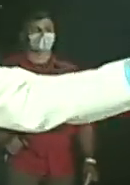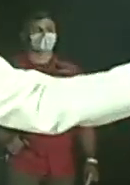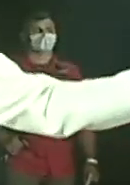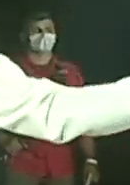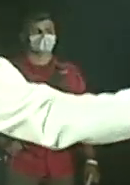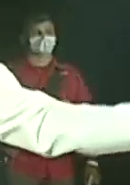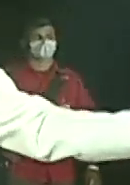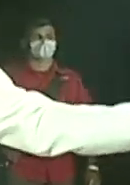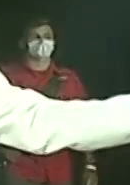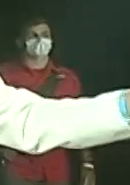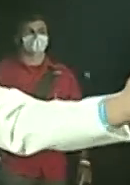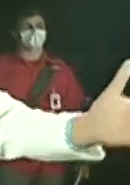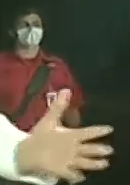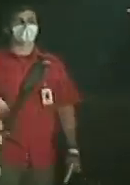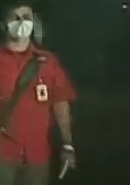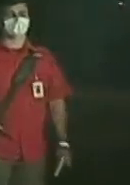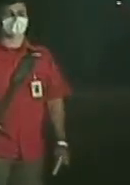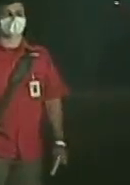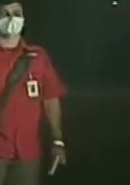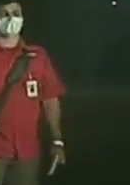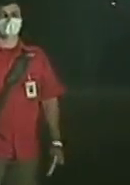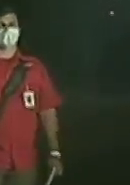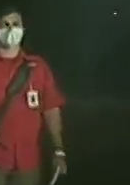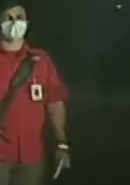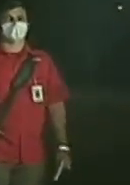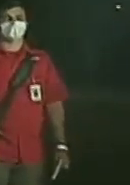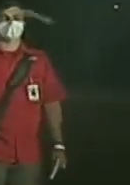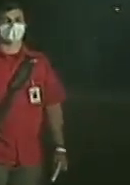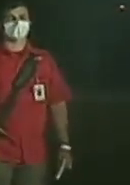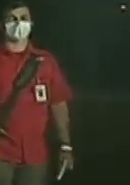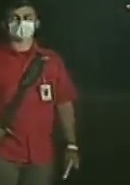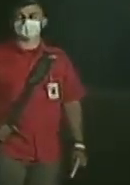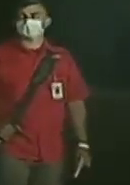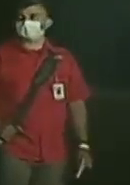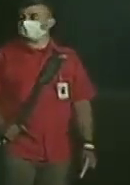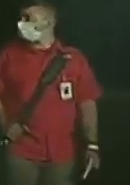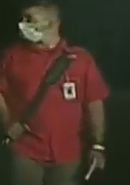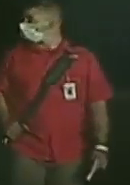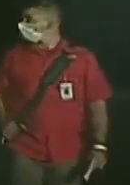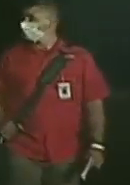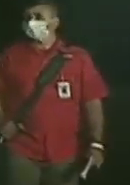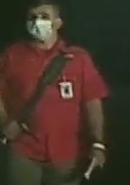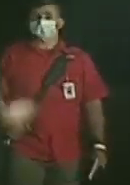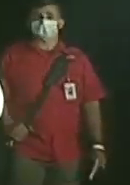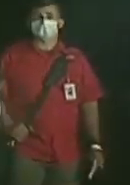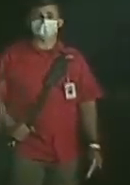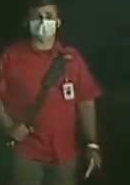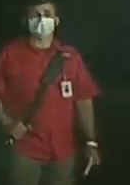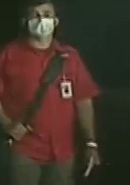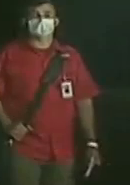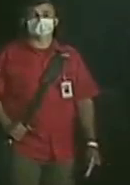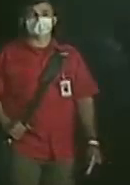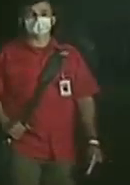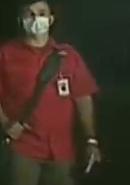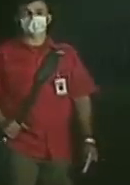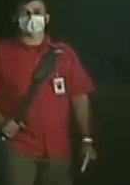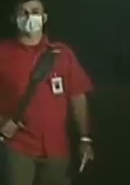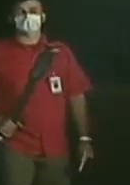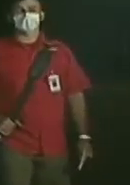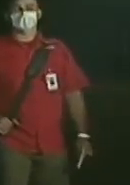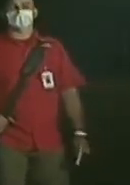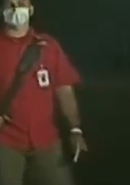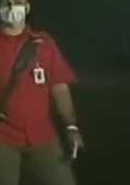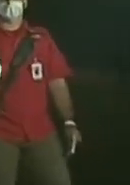agricultura y ganado embellece su sabana, y doy fe de que realizan grandes y buenas coleadas. En pleno